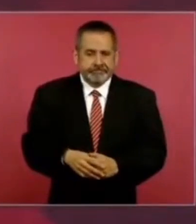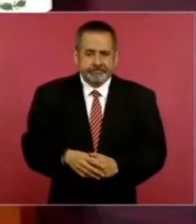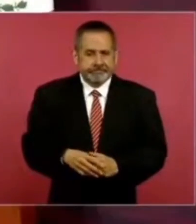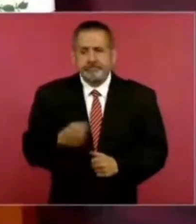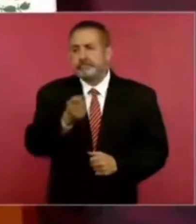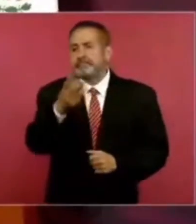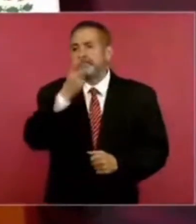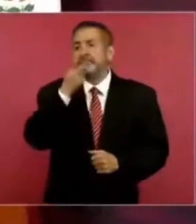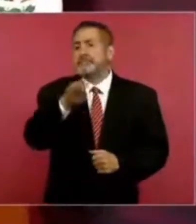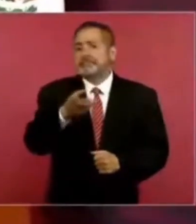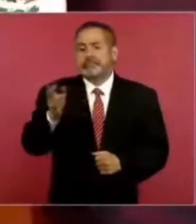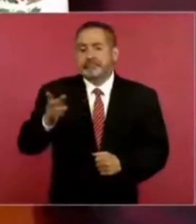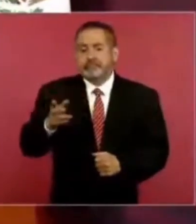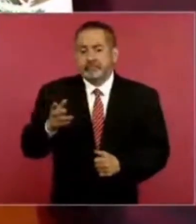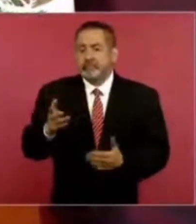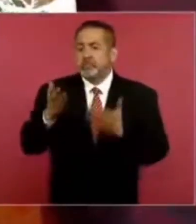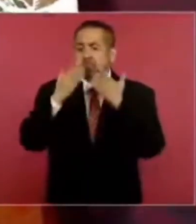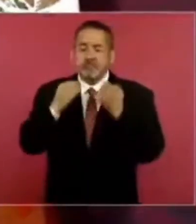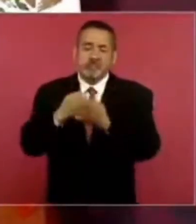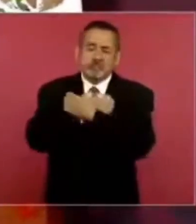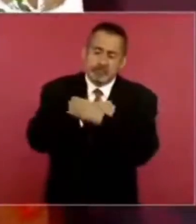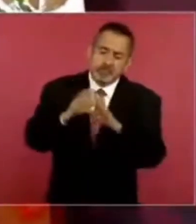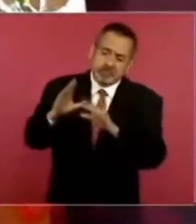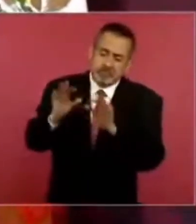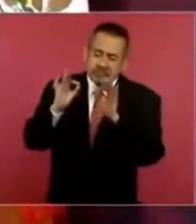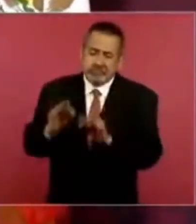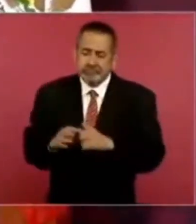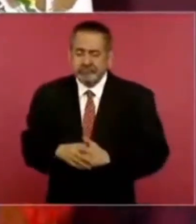la falta de educación.